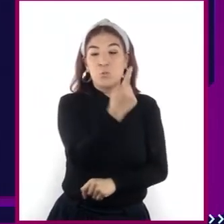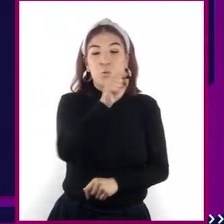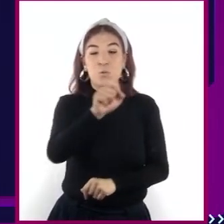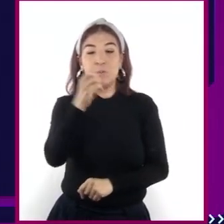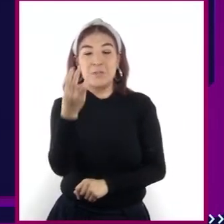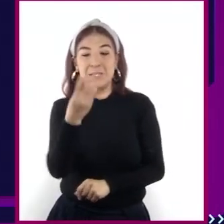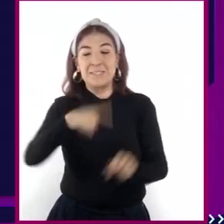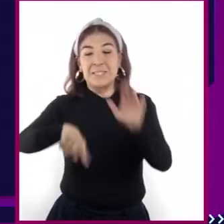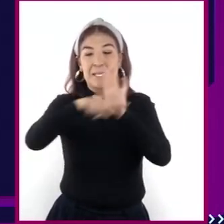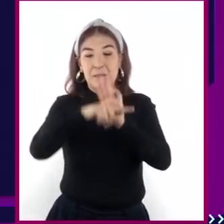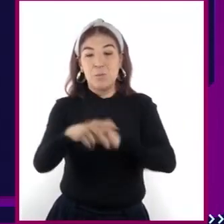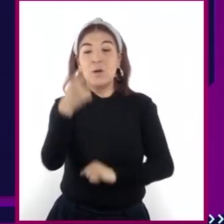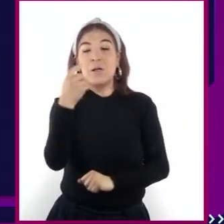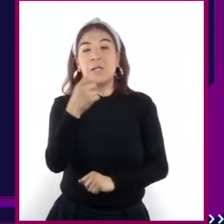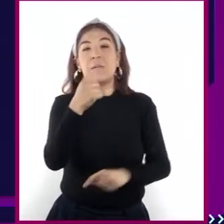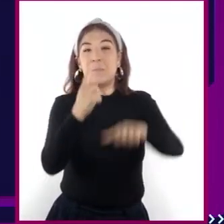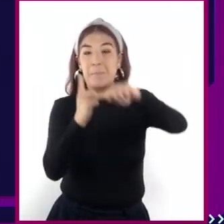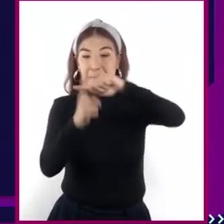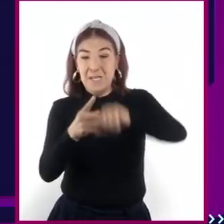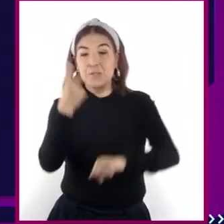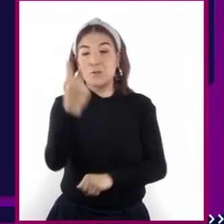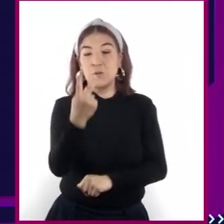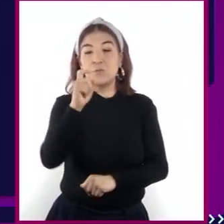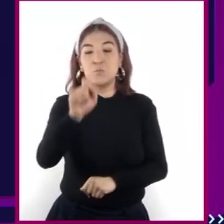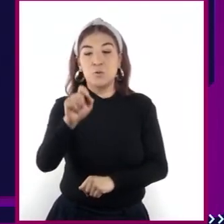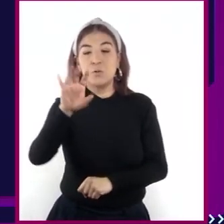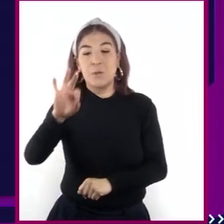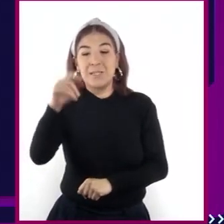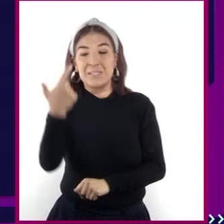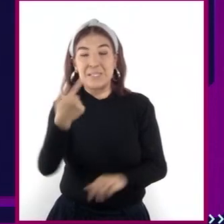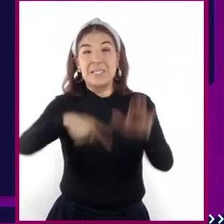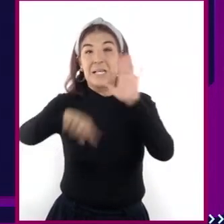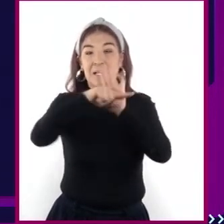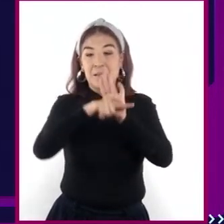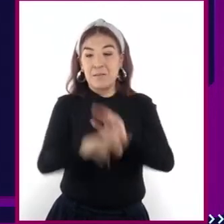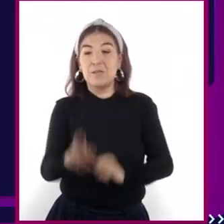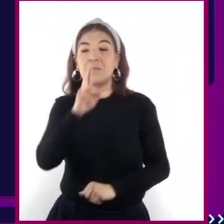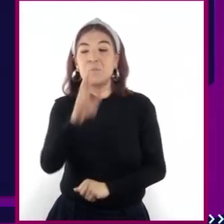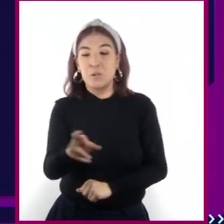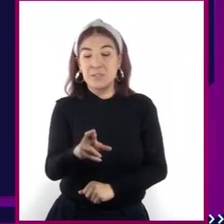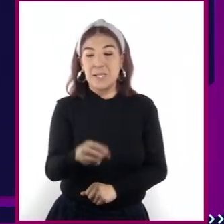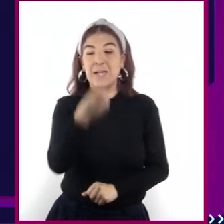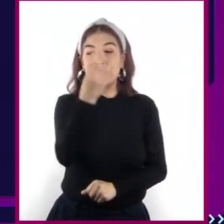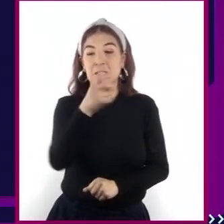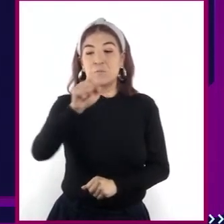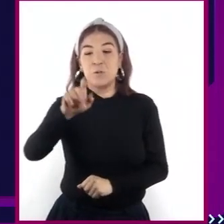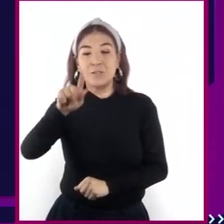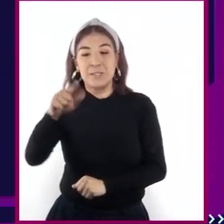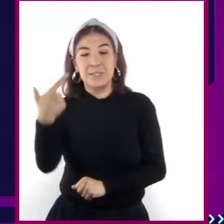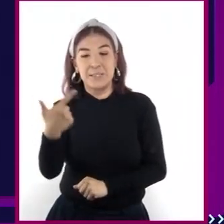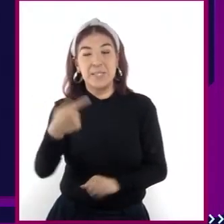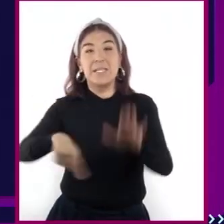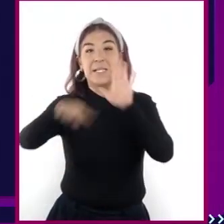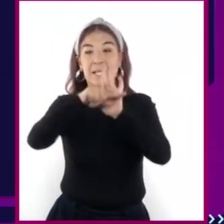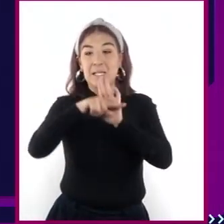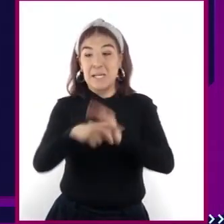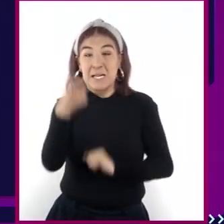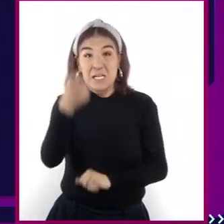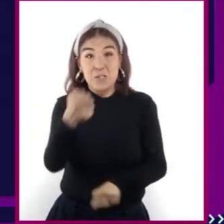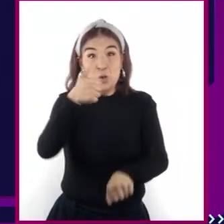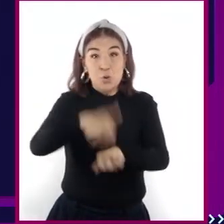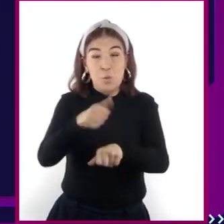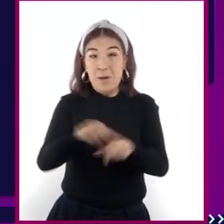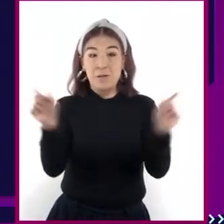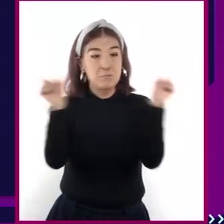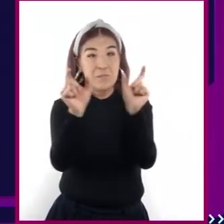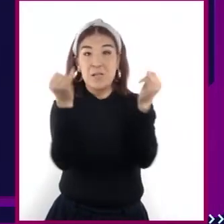y 2.47 negativo, da como resultado 3.77 negativo. Como ambos son negativos,